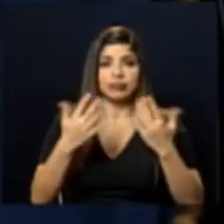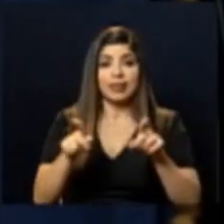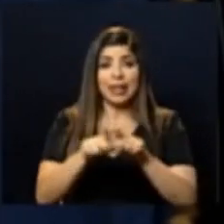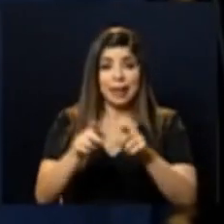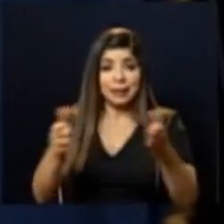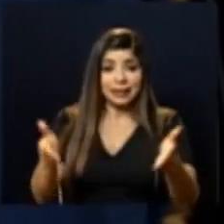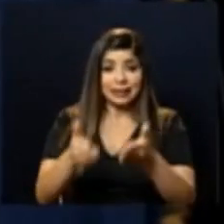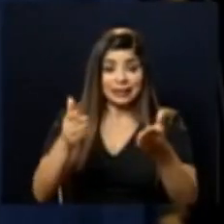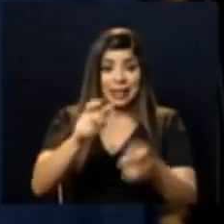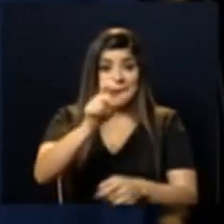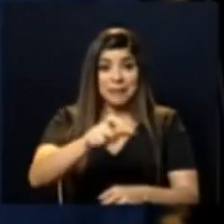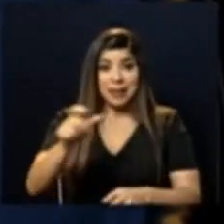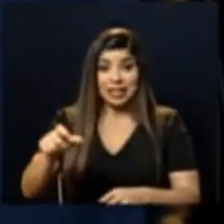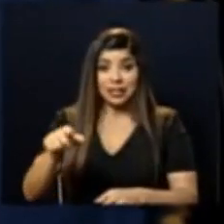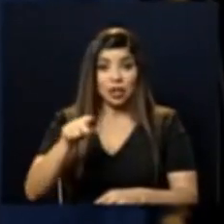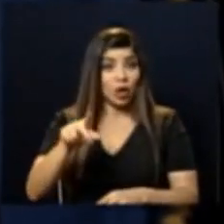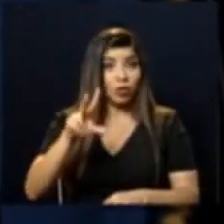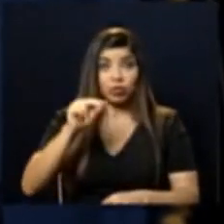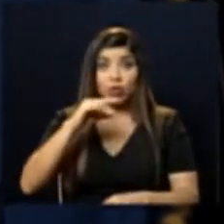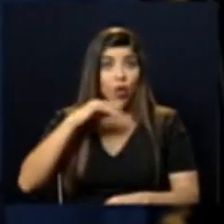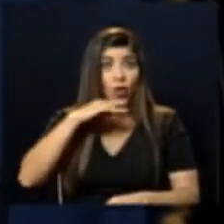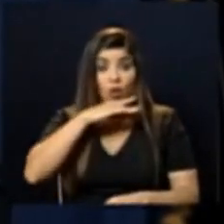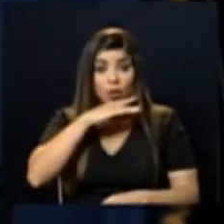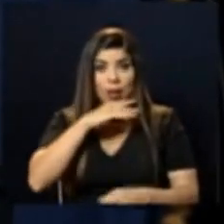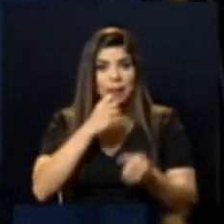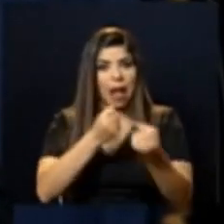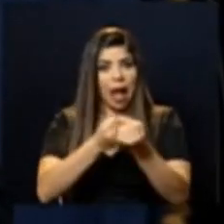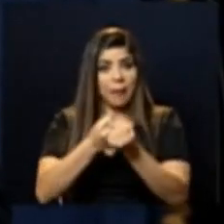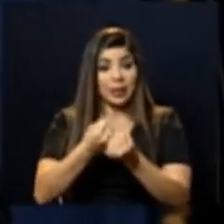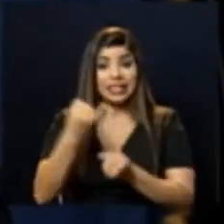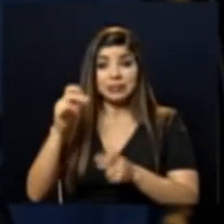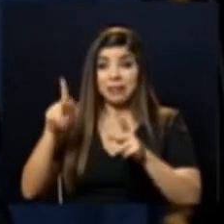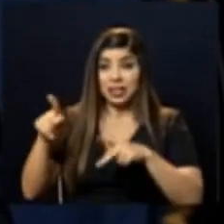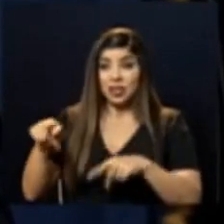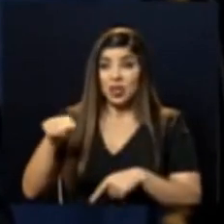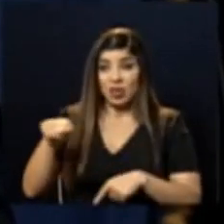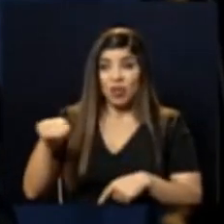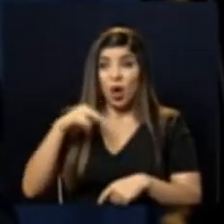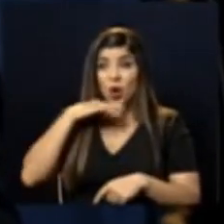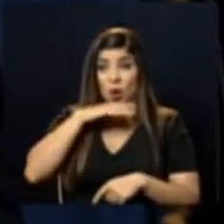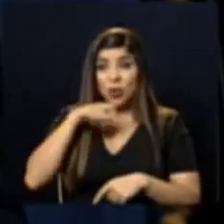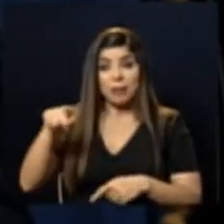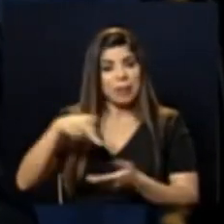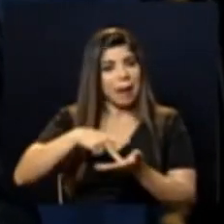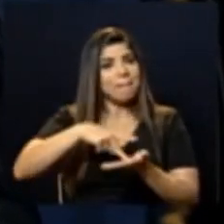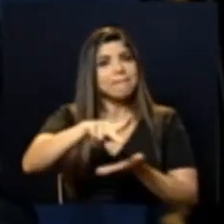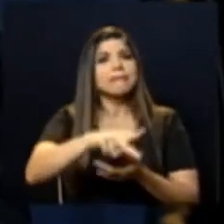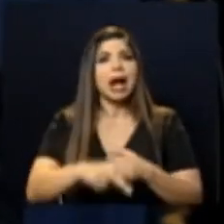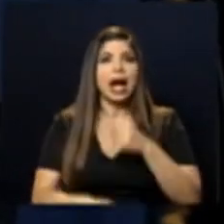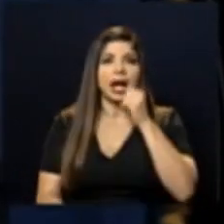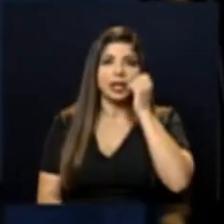incentivar a quienes no contaminan y que quienes contaminan paguen.